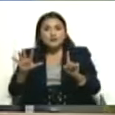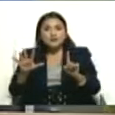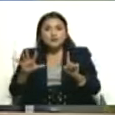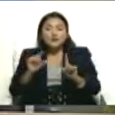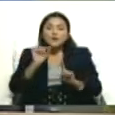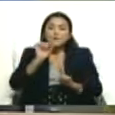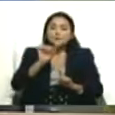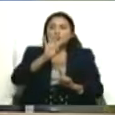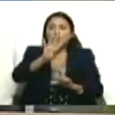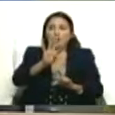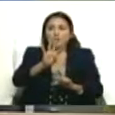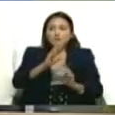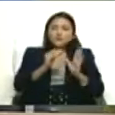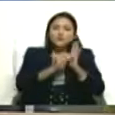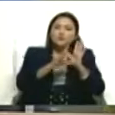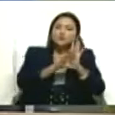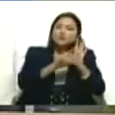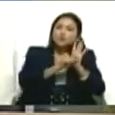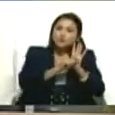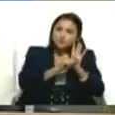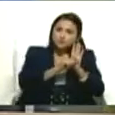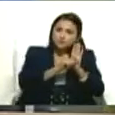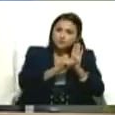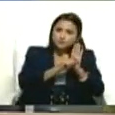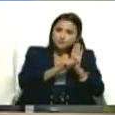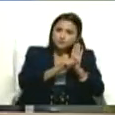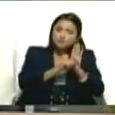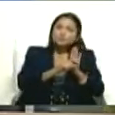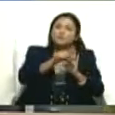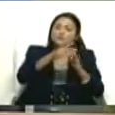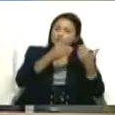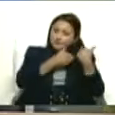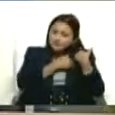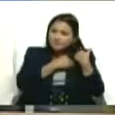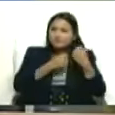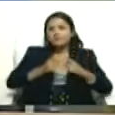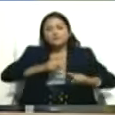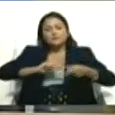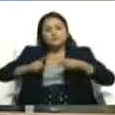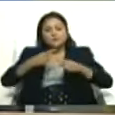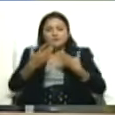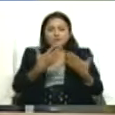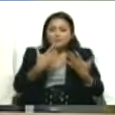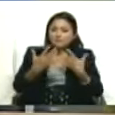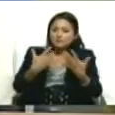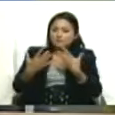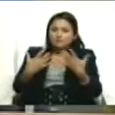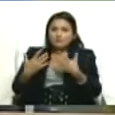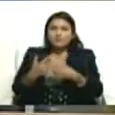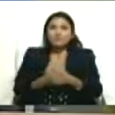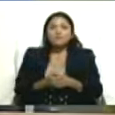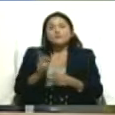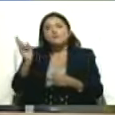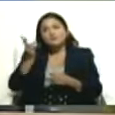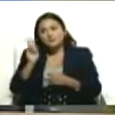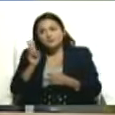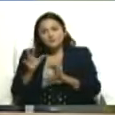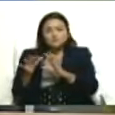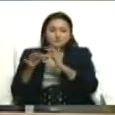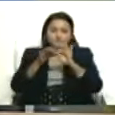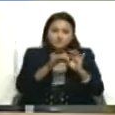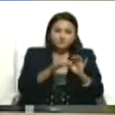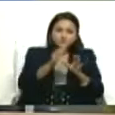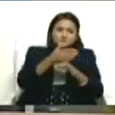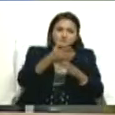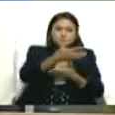236.4 de la Constitución, el cual dispone dirigir las relaciones exteriores de la República y celebrar